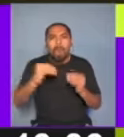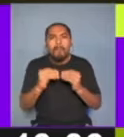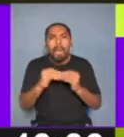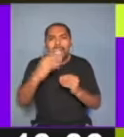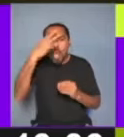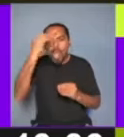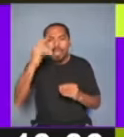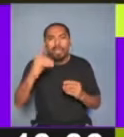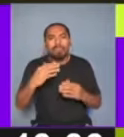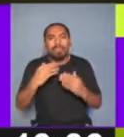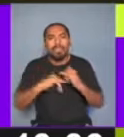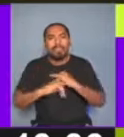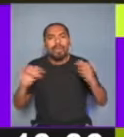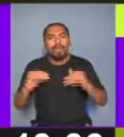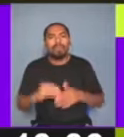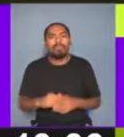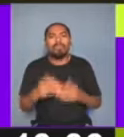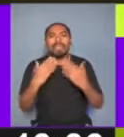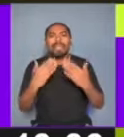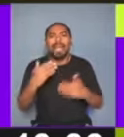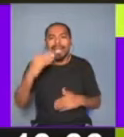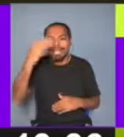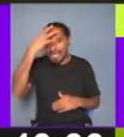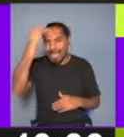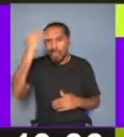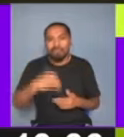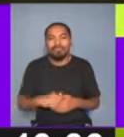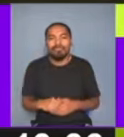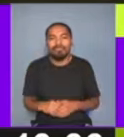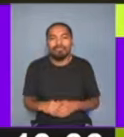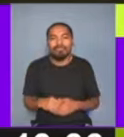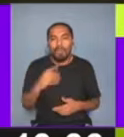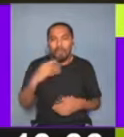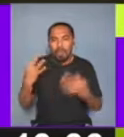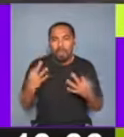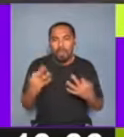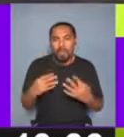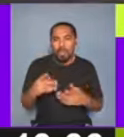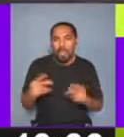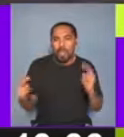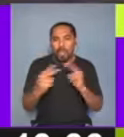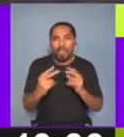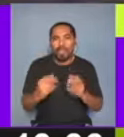información Gracias Nico un placer como siempre hasta la próxima bien y también